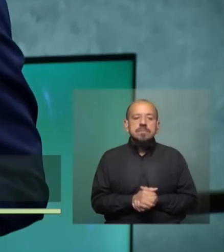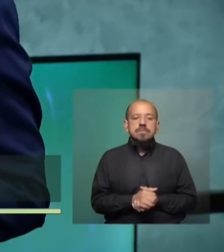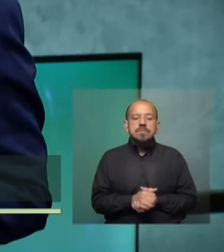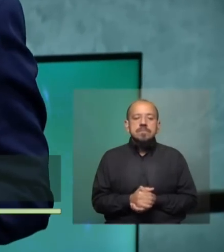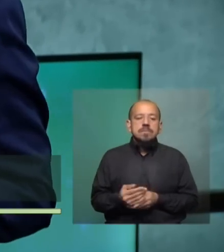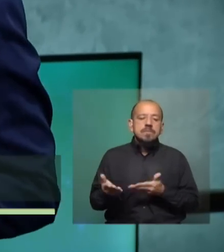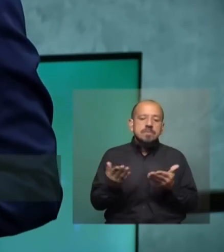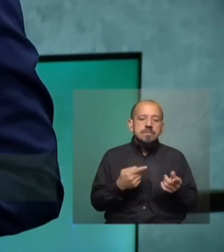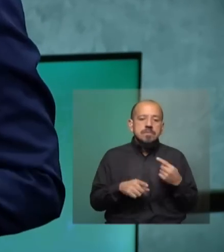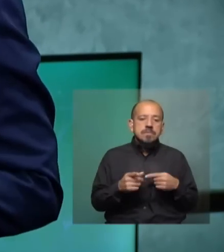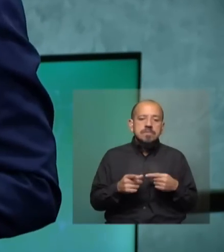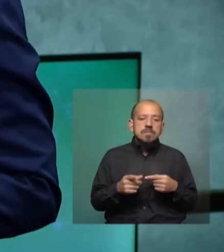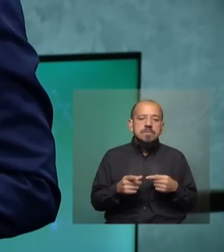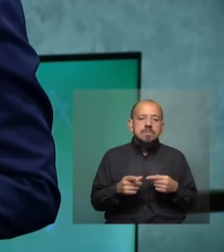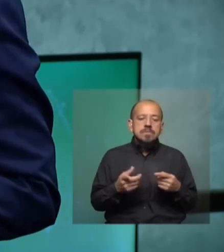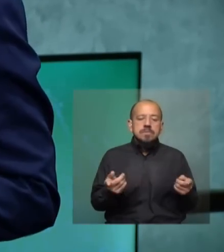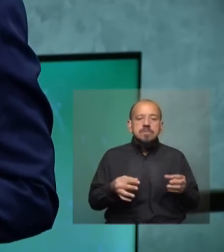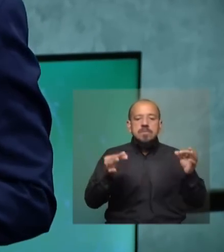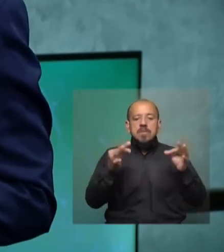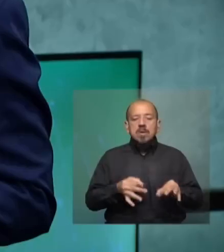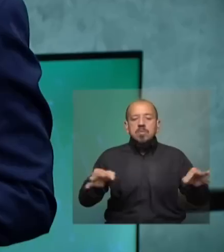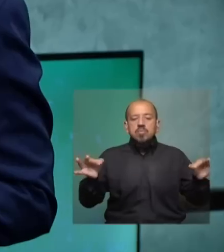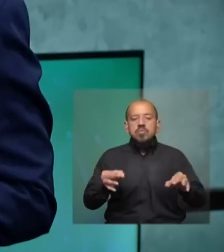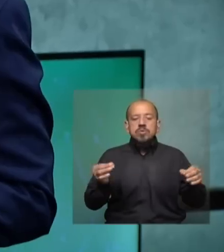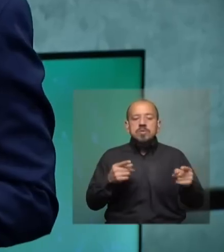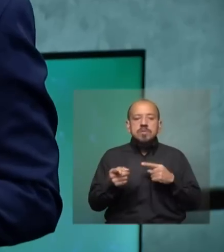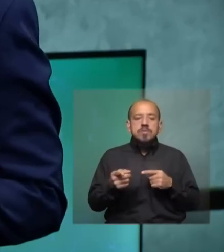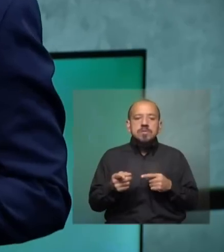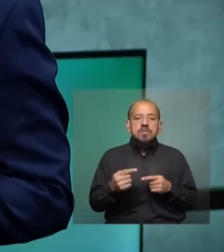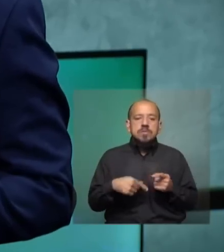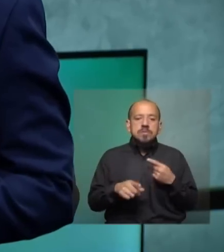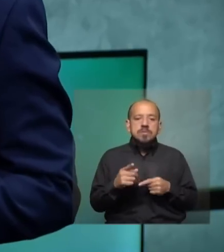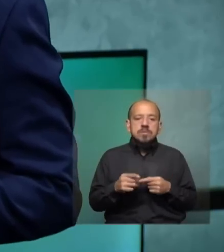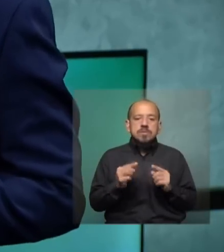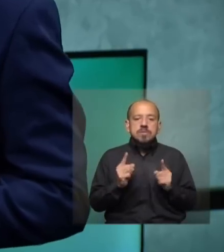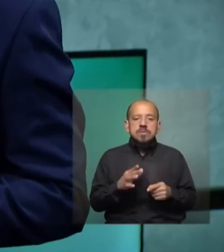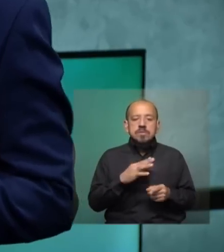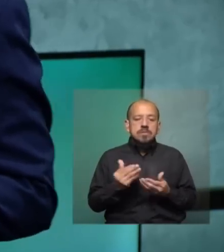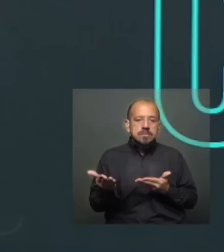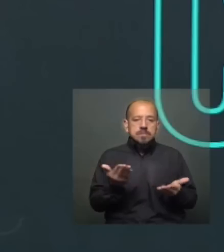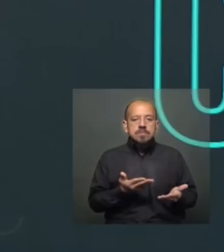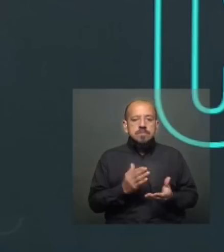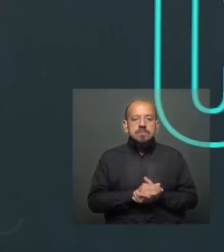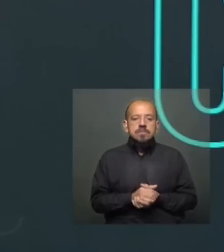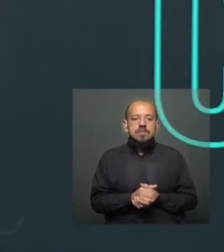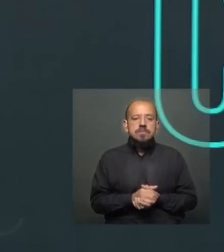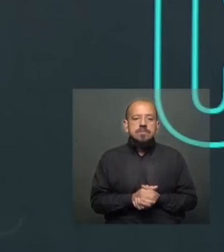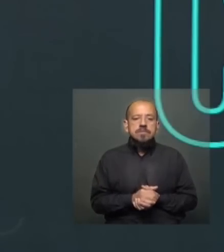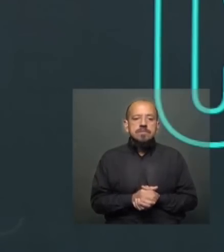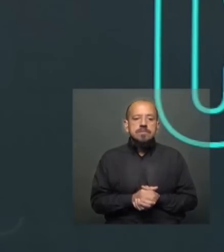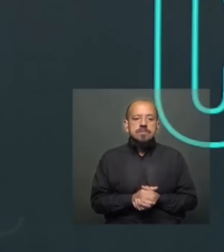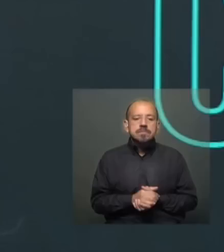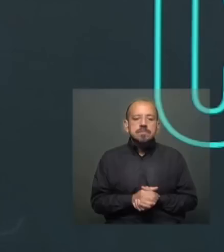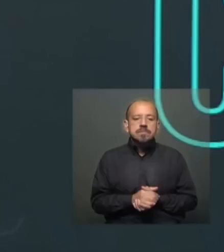una invitación Mejor dicho vas a cruzar música con los temas de los que venimos hablando Pero además Tenés una invitación para hacerlo tengo la invitación así